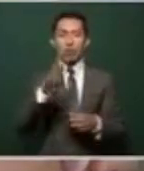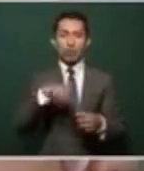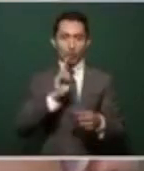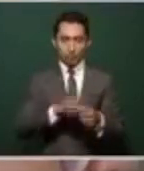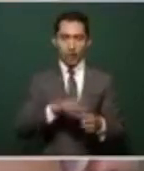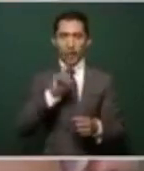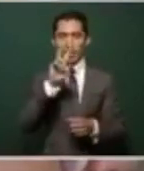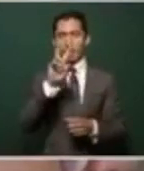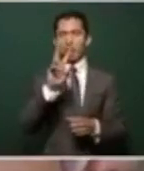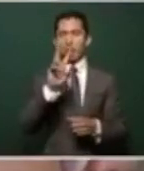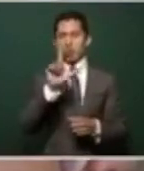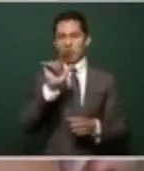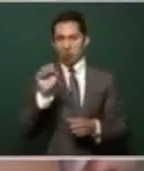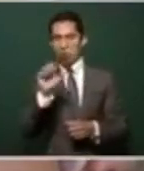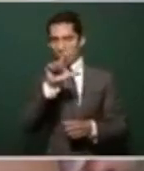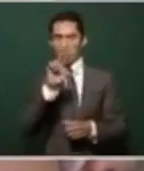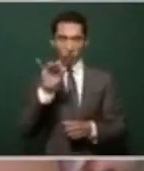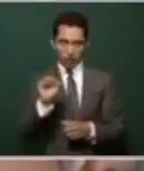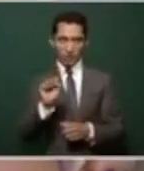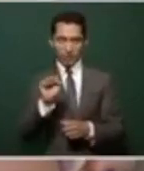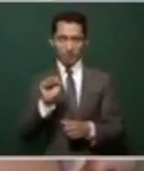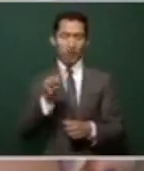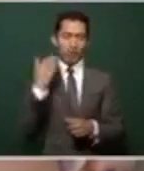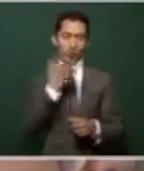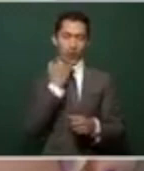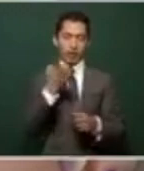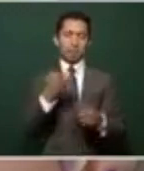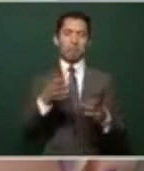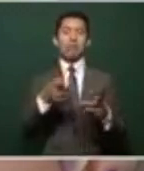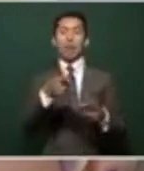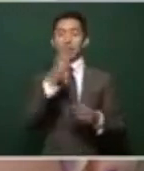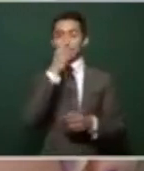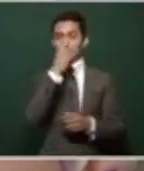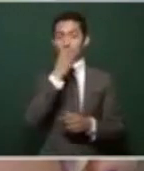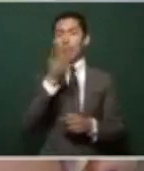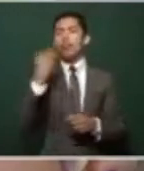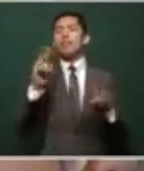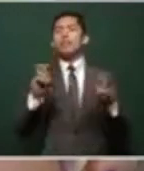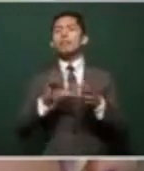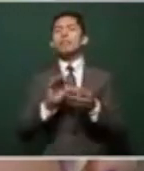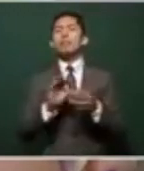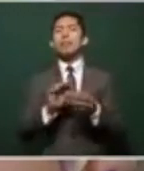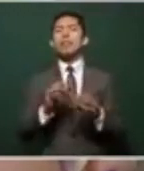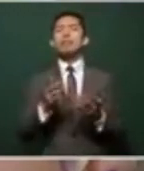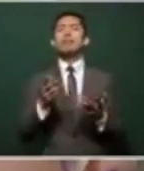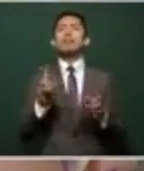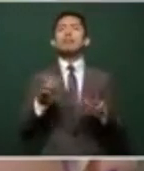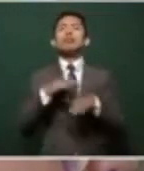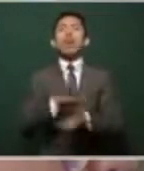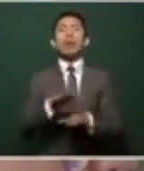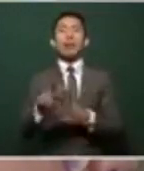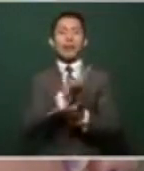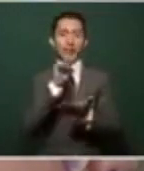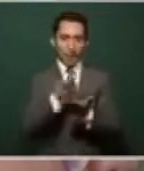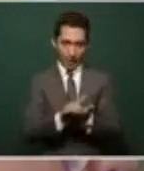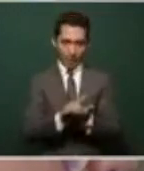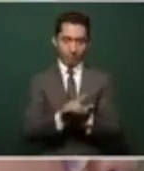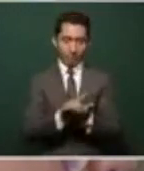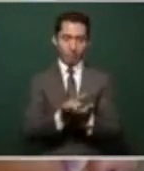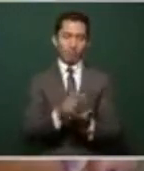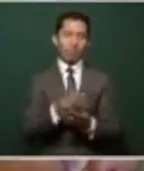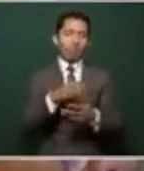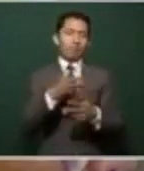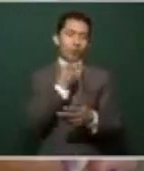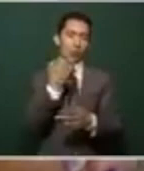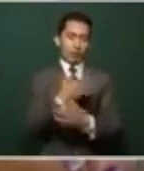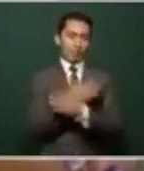Villarreal El Meche, se refirió a la aspiración en la reforma educativa de